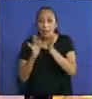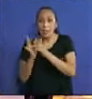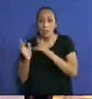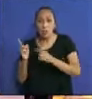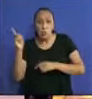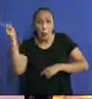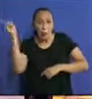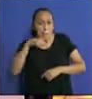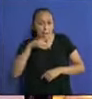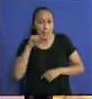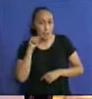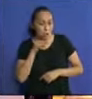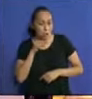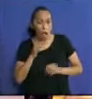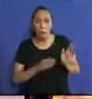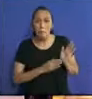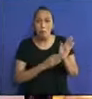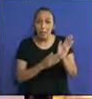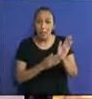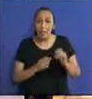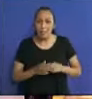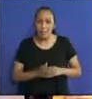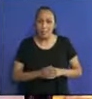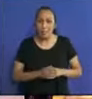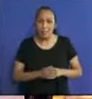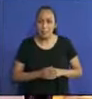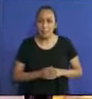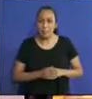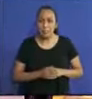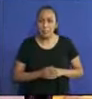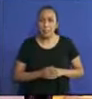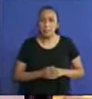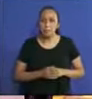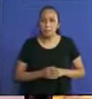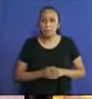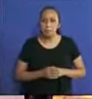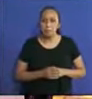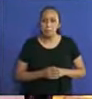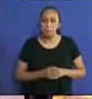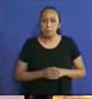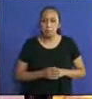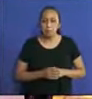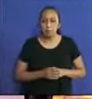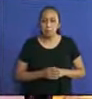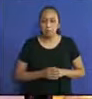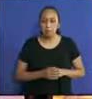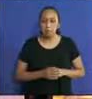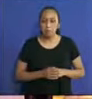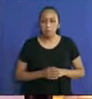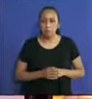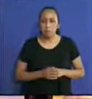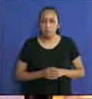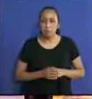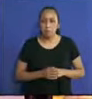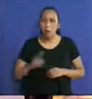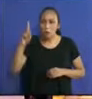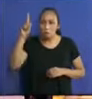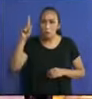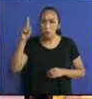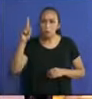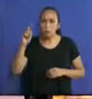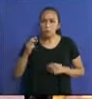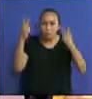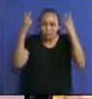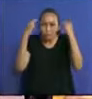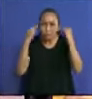este mundo, quizás incluso en nombre de Dios. Dios se abaja y nosotros